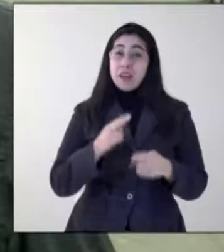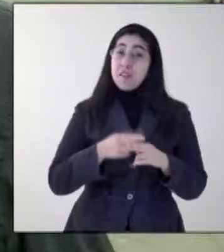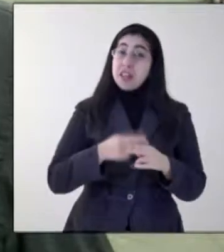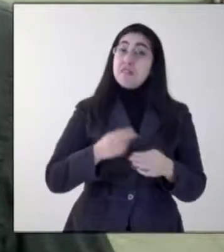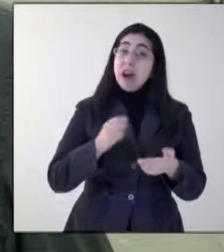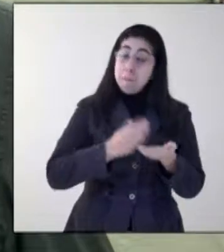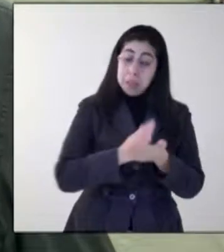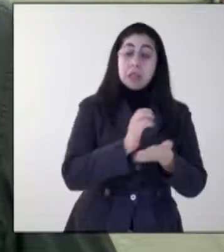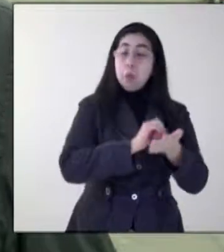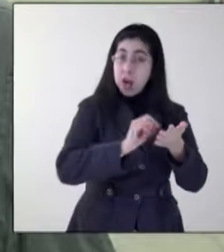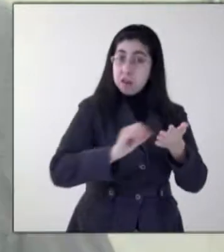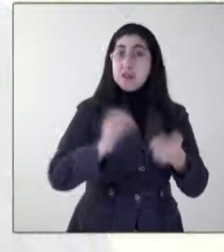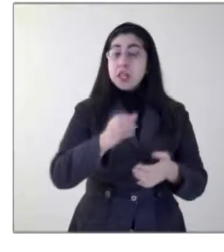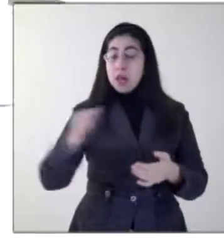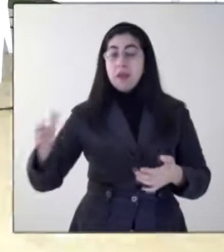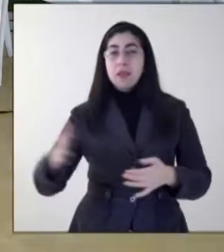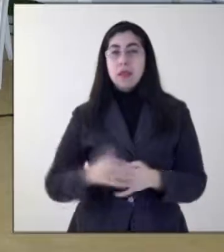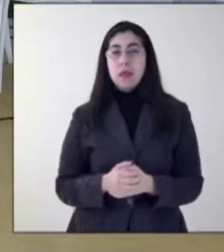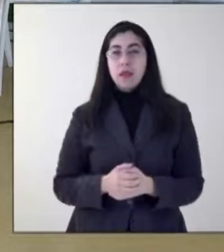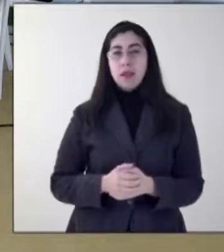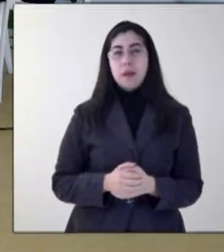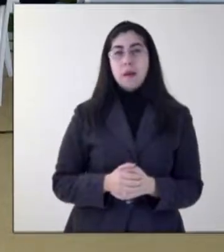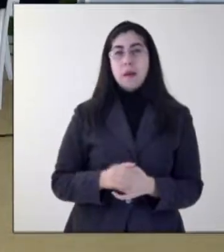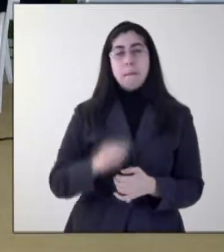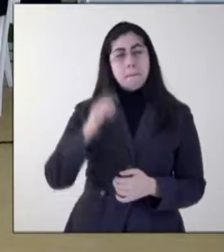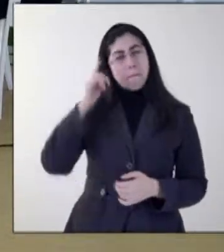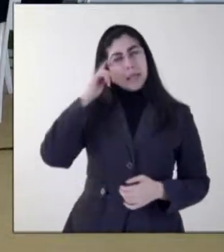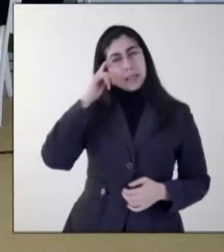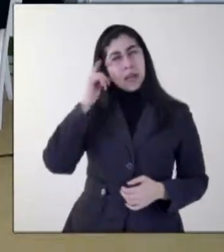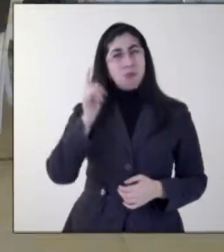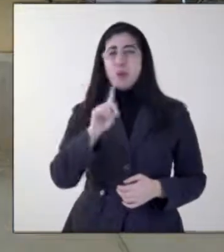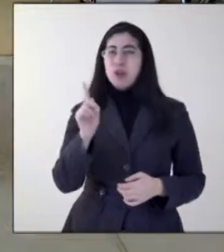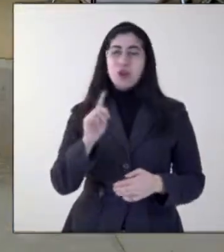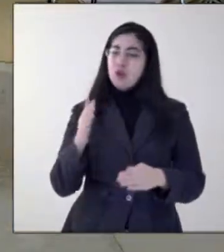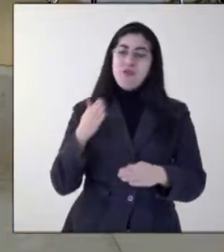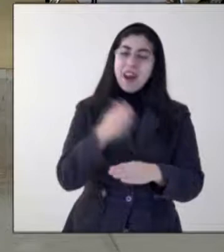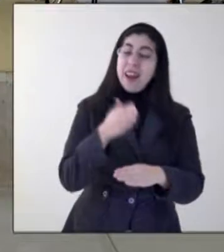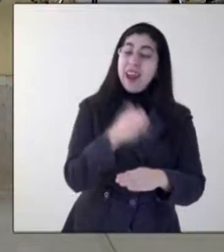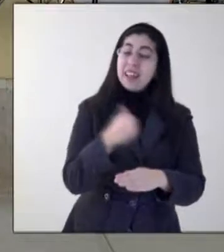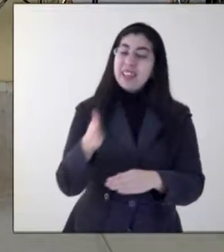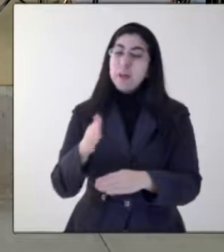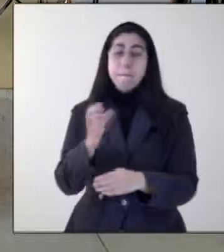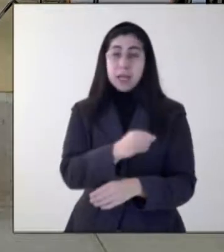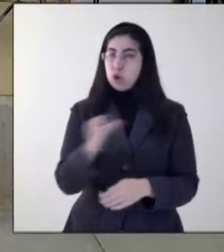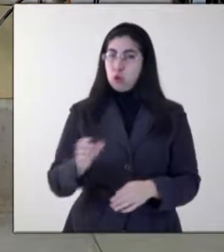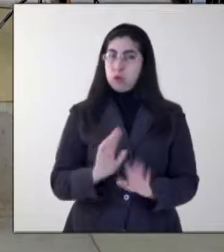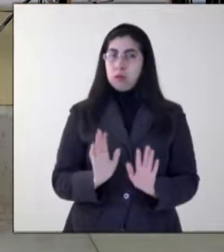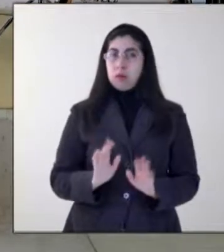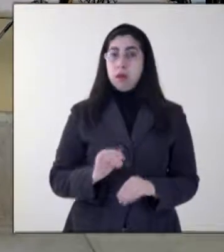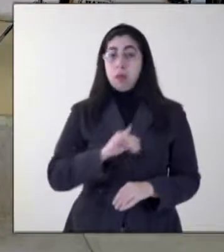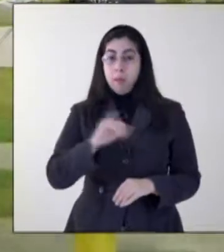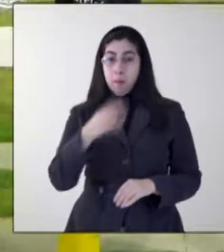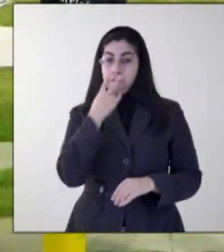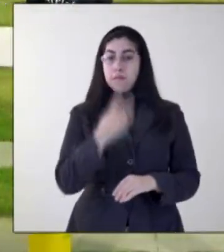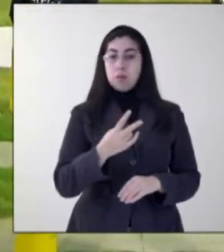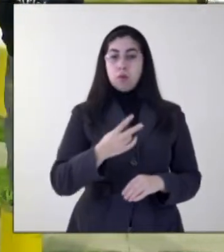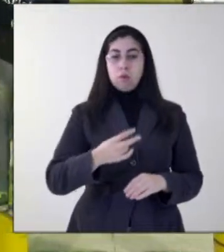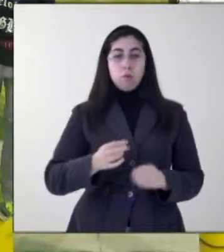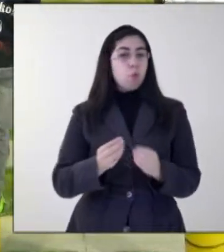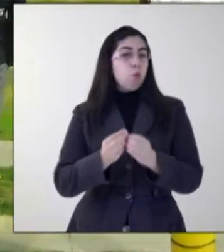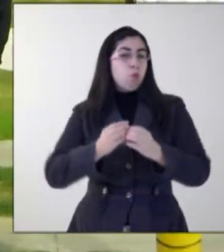inscribir gente y creíamos primeramente que no iba a llegar tanta concurrencia, pero nos dimos cuenta que